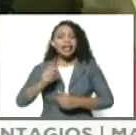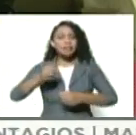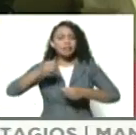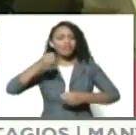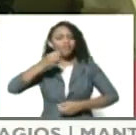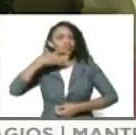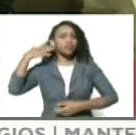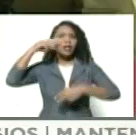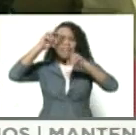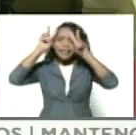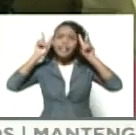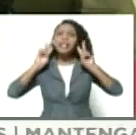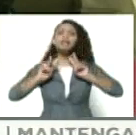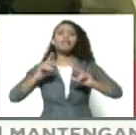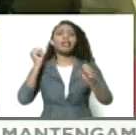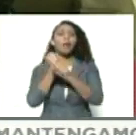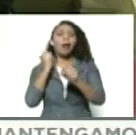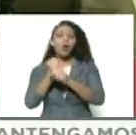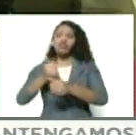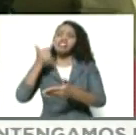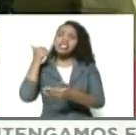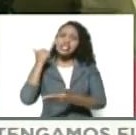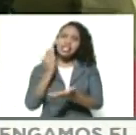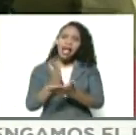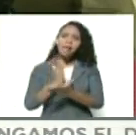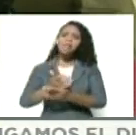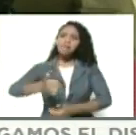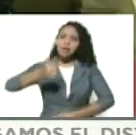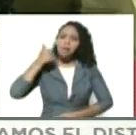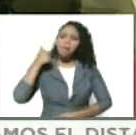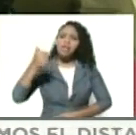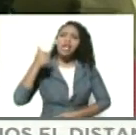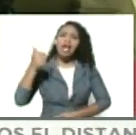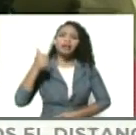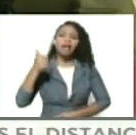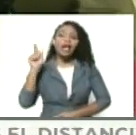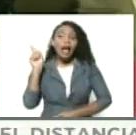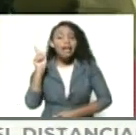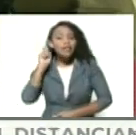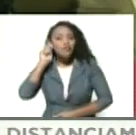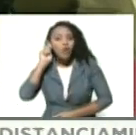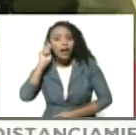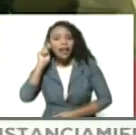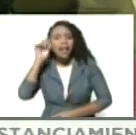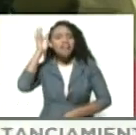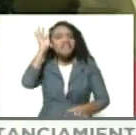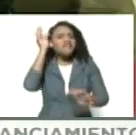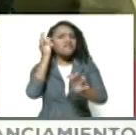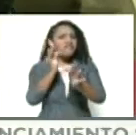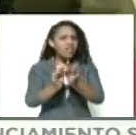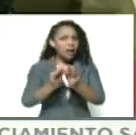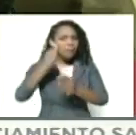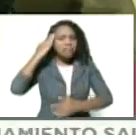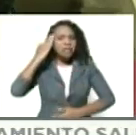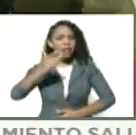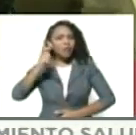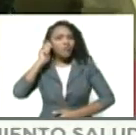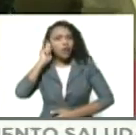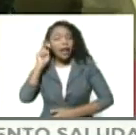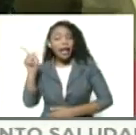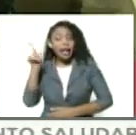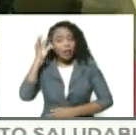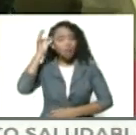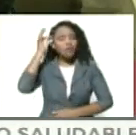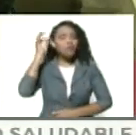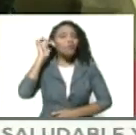siempre, siempre, siempre eficiente, y además es una mujer de fe. La almirante en jefa es una mujer de fe